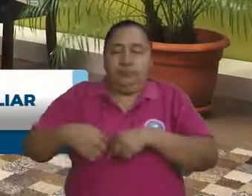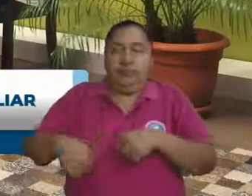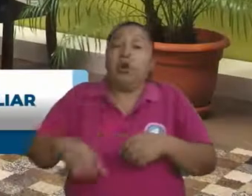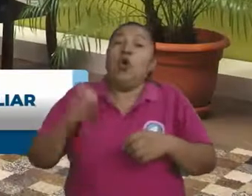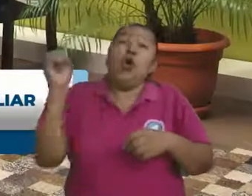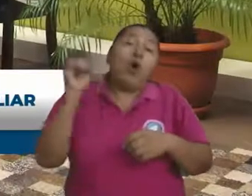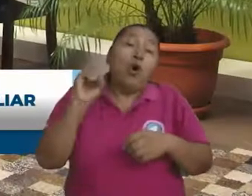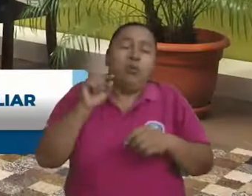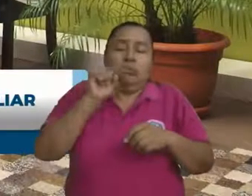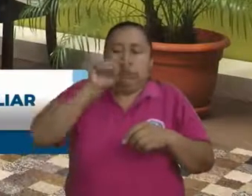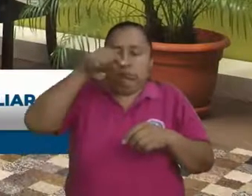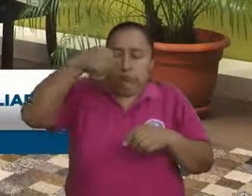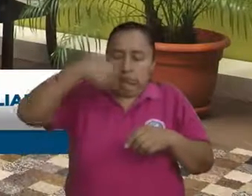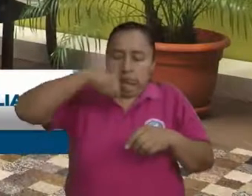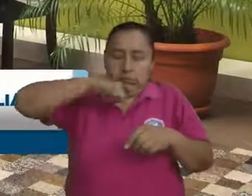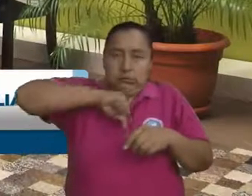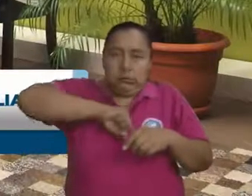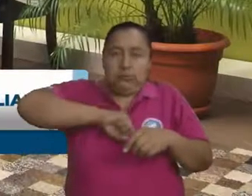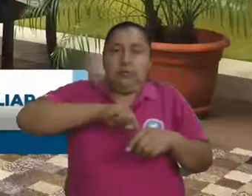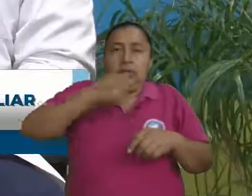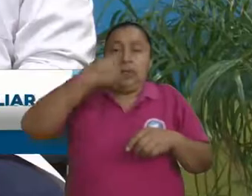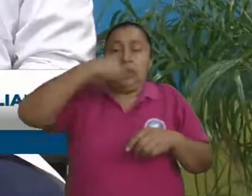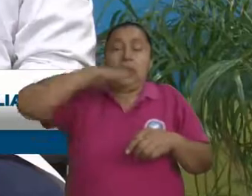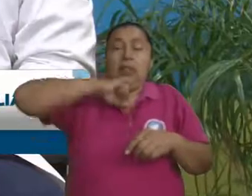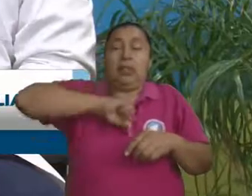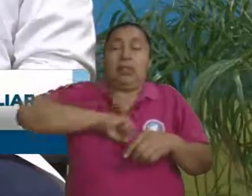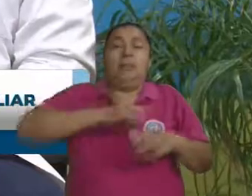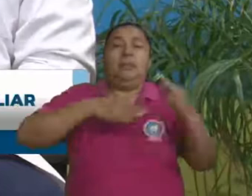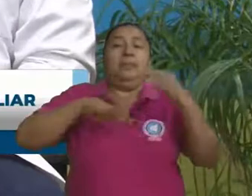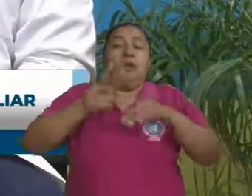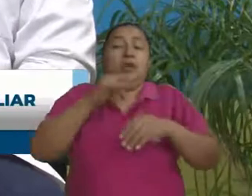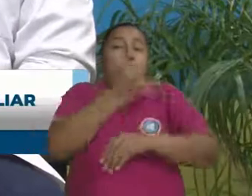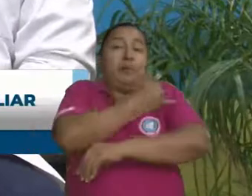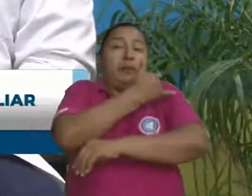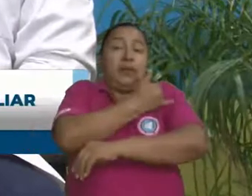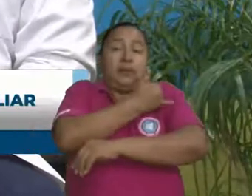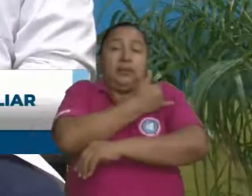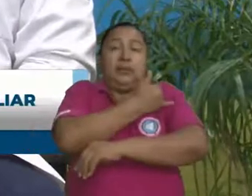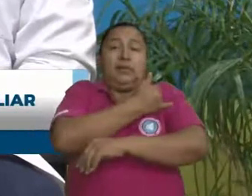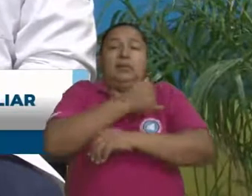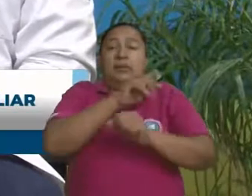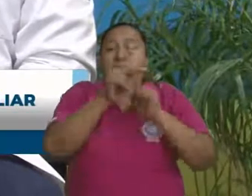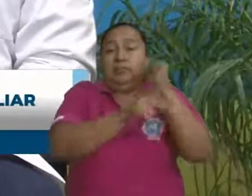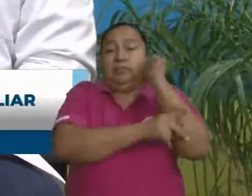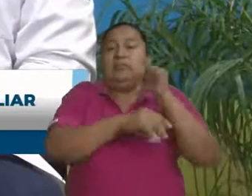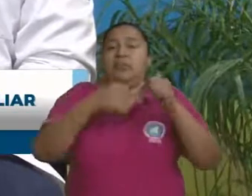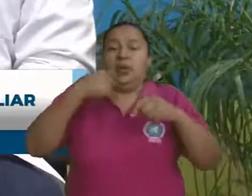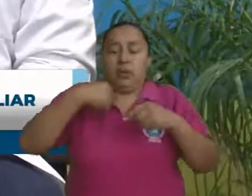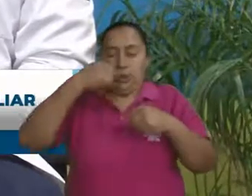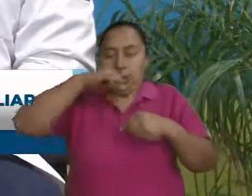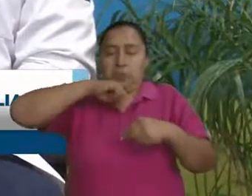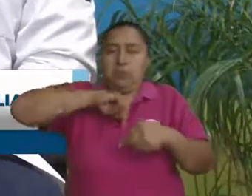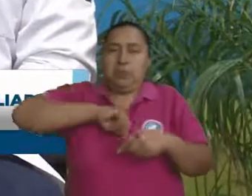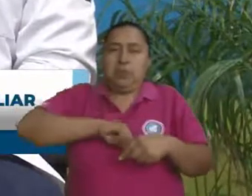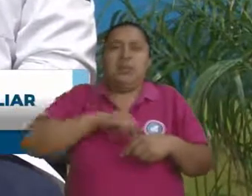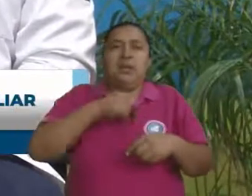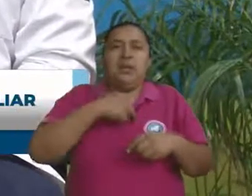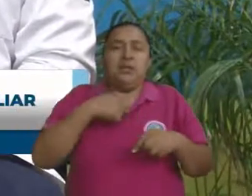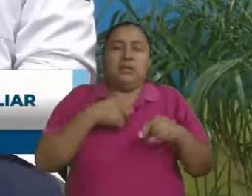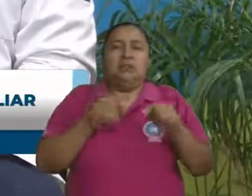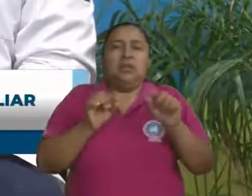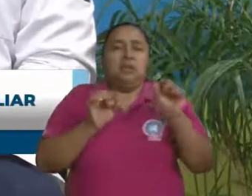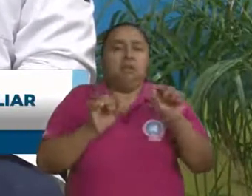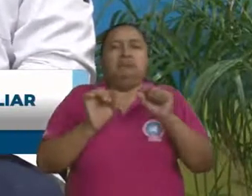extracción laparoscópica, que es la que estamos promoviendo en la mayoría de hospitales del país, que consiste básicamente en hacer incisiones